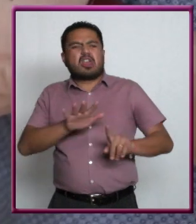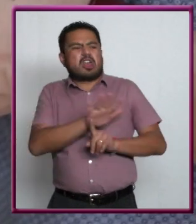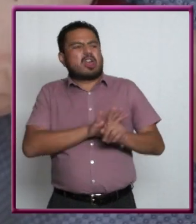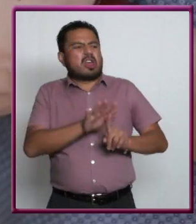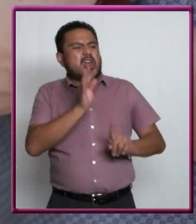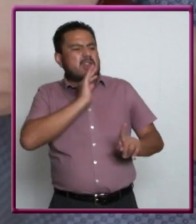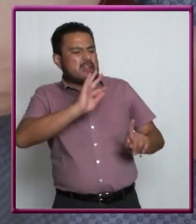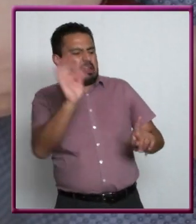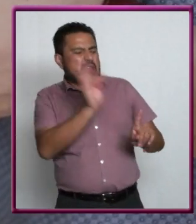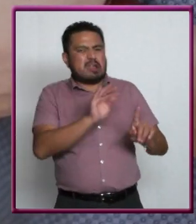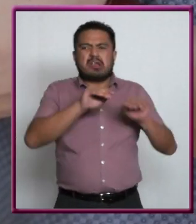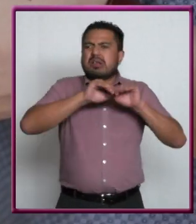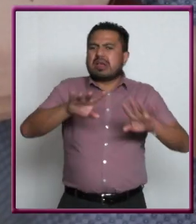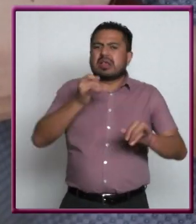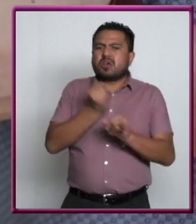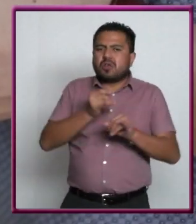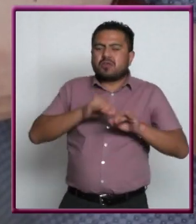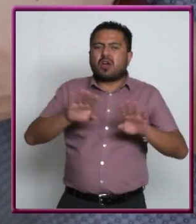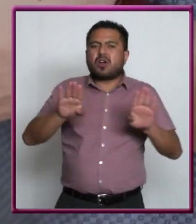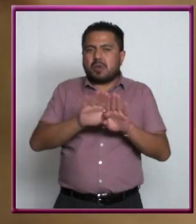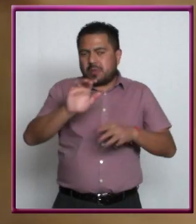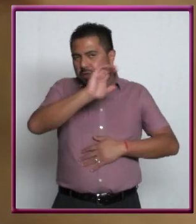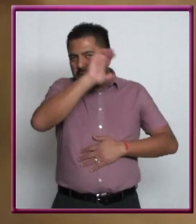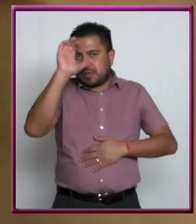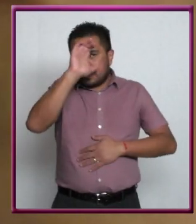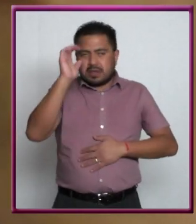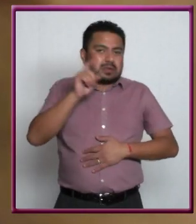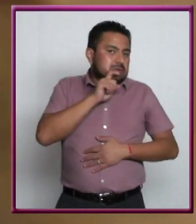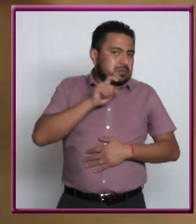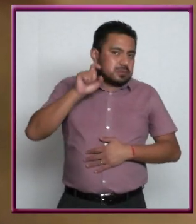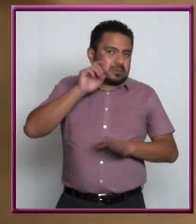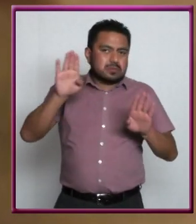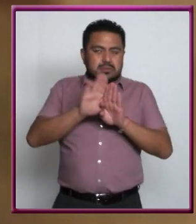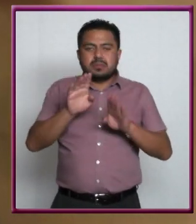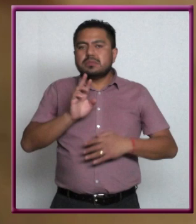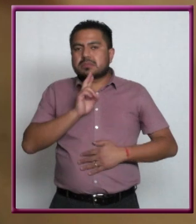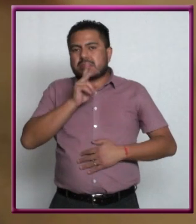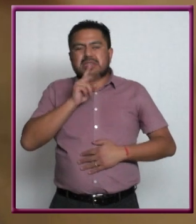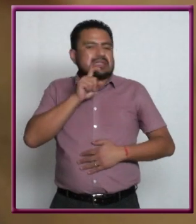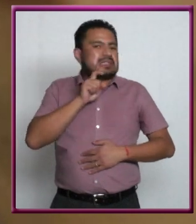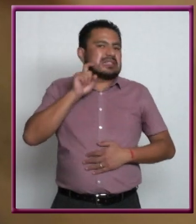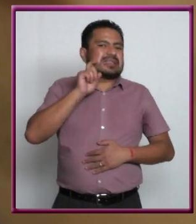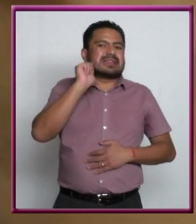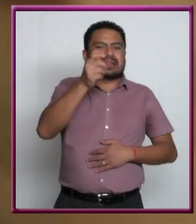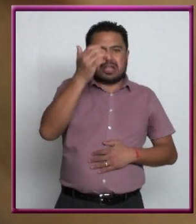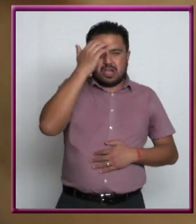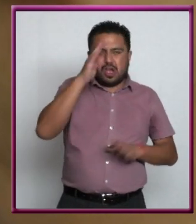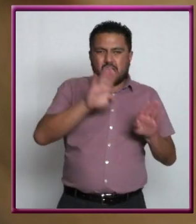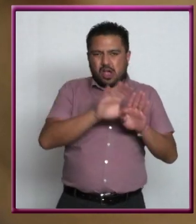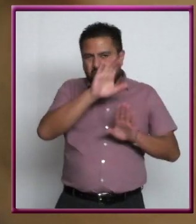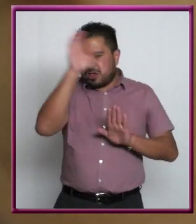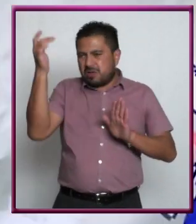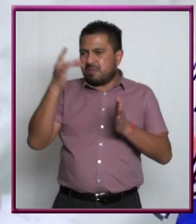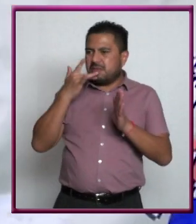difamar, amenazar y viralizar algún contenido como las fotografías sexuales o, como mejor se les conoce, el pack. Sin